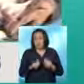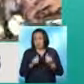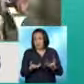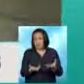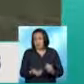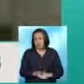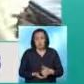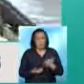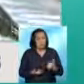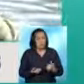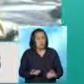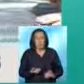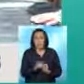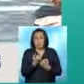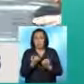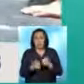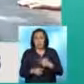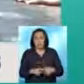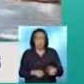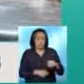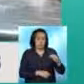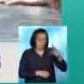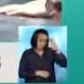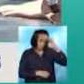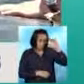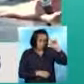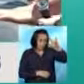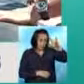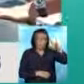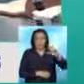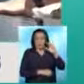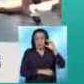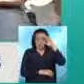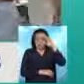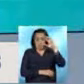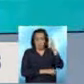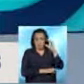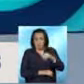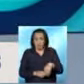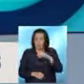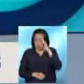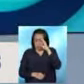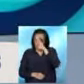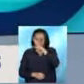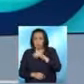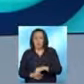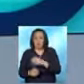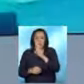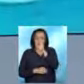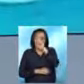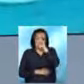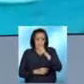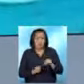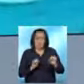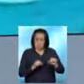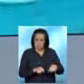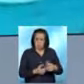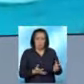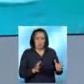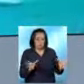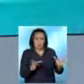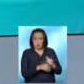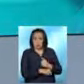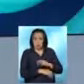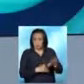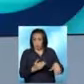o una gran colaboración que hay tanto entre la Fuerza Aérea Peruana como la Fuerza Aérea Colombiana. Así es, Diego, solamente para ir resumiendo, porque toda la región, en realidad